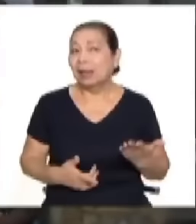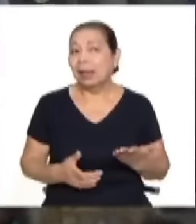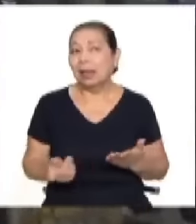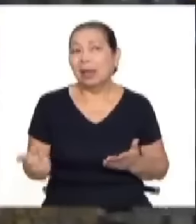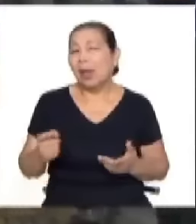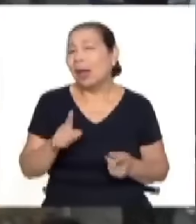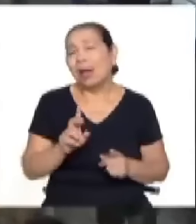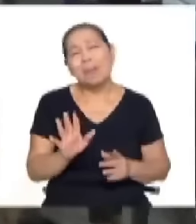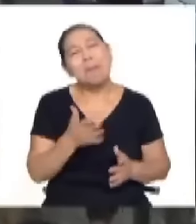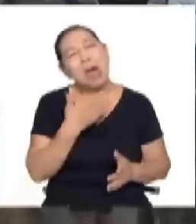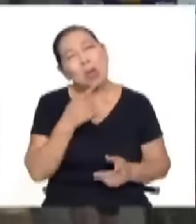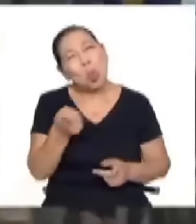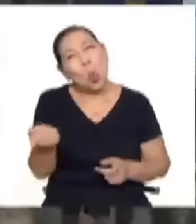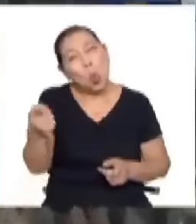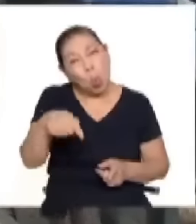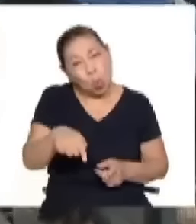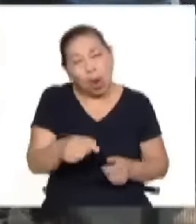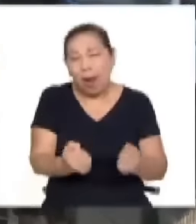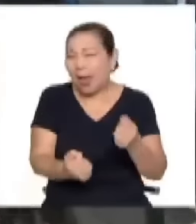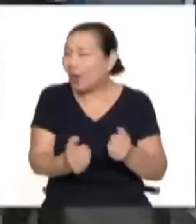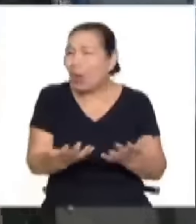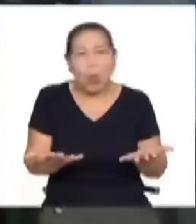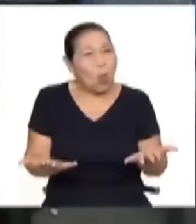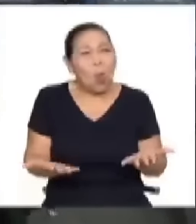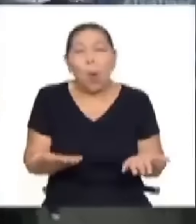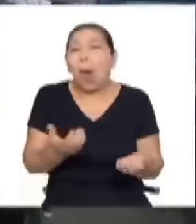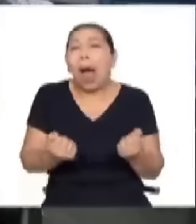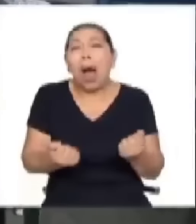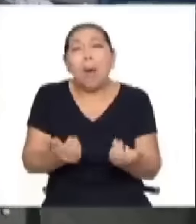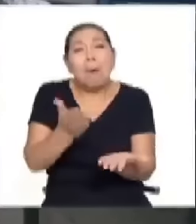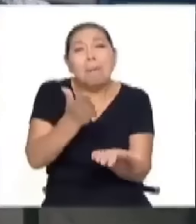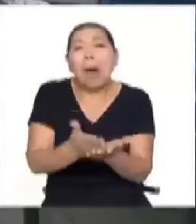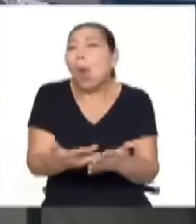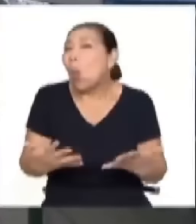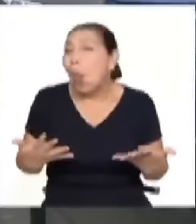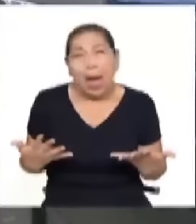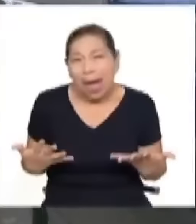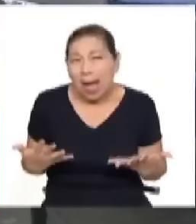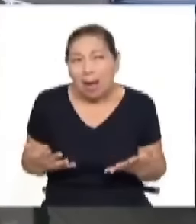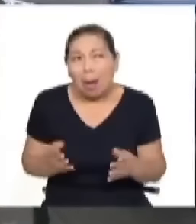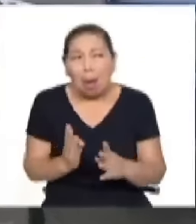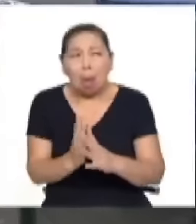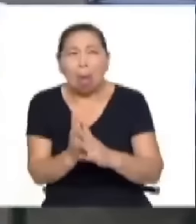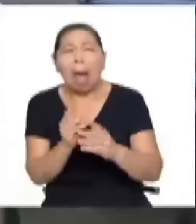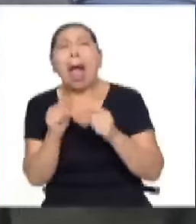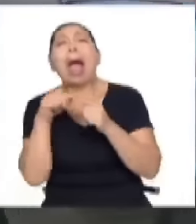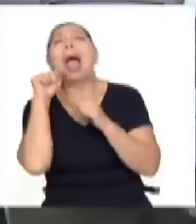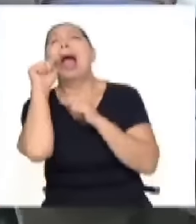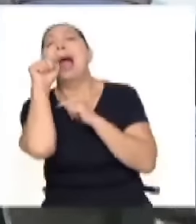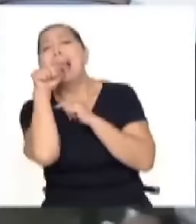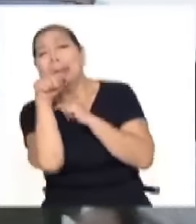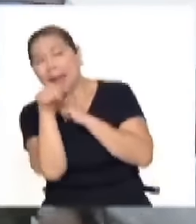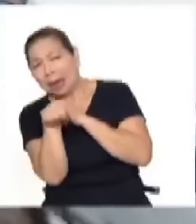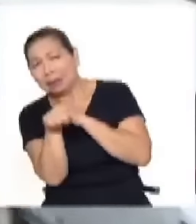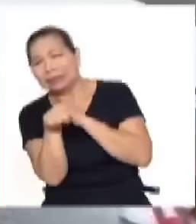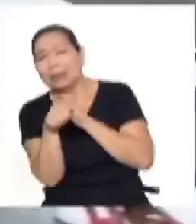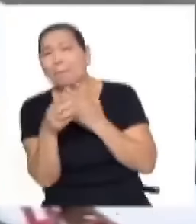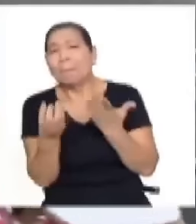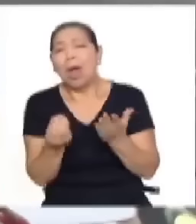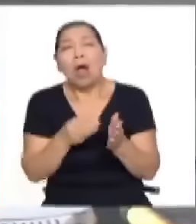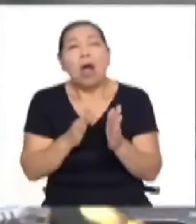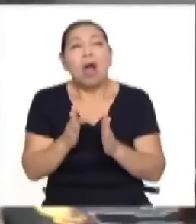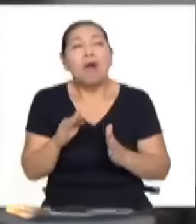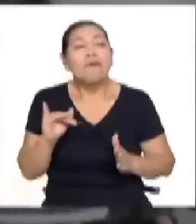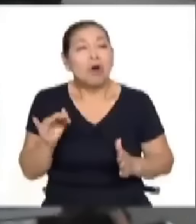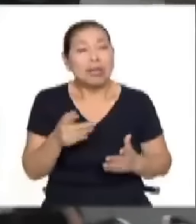venir con carro, porque ya ni siquiera hay dónde estacionarse. Hemos visto kilómetros más atrás, viniendo desde